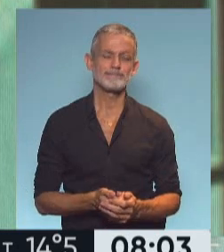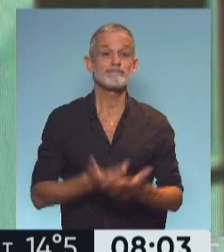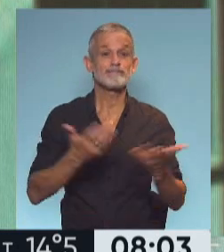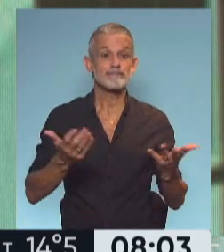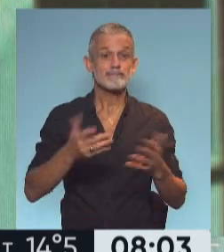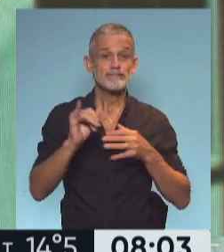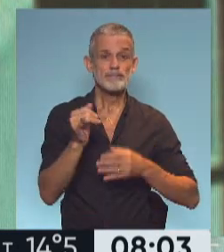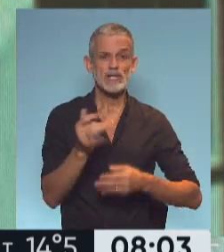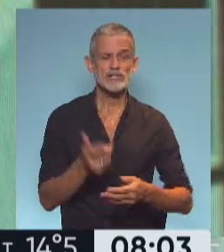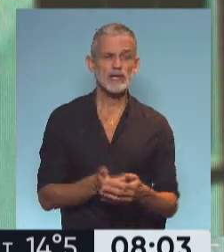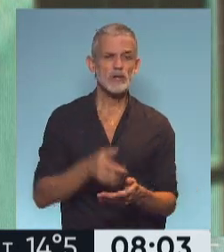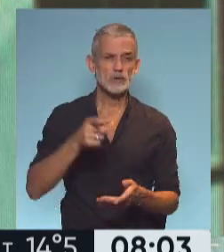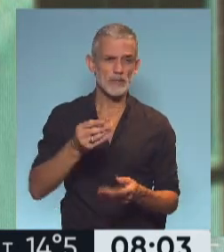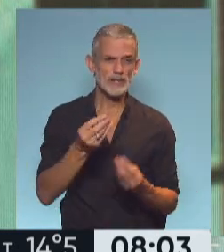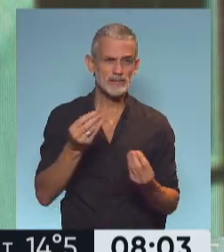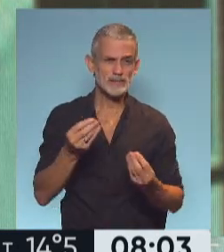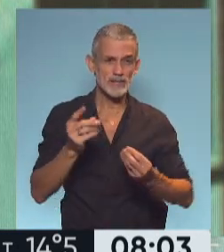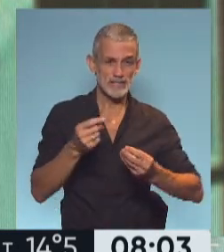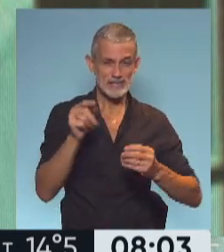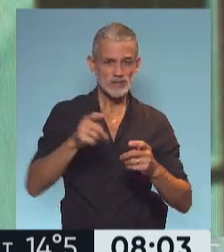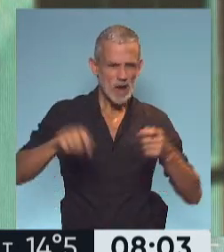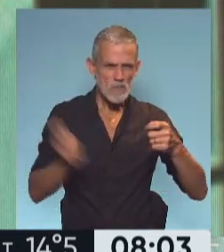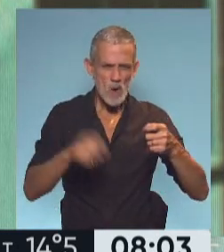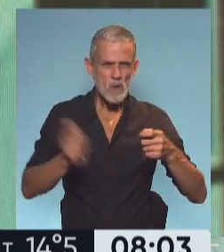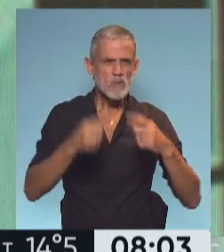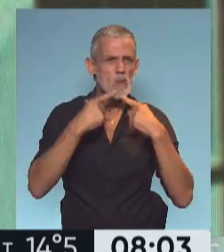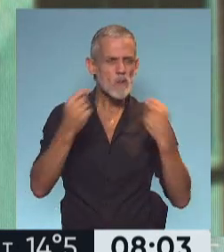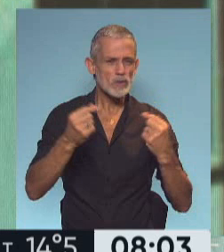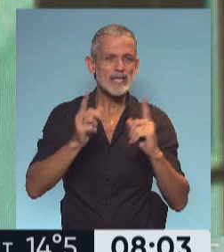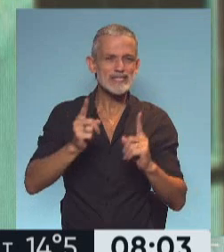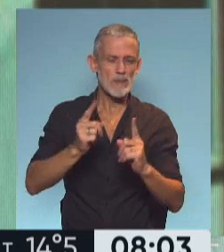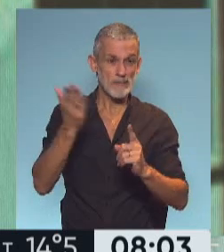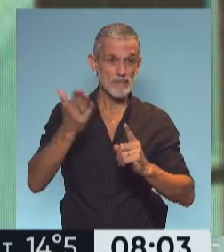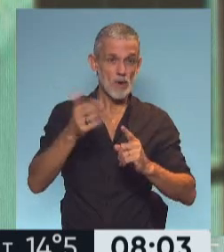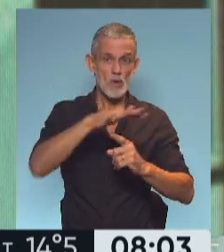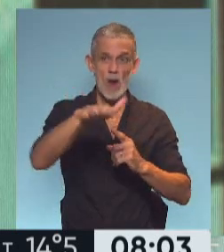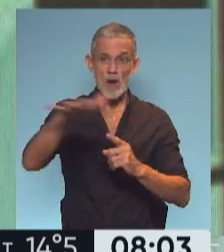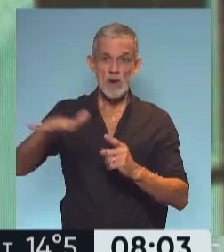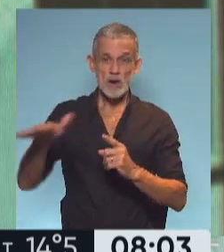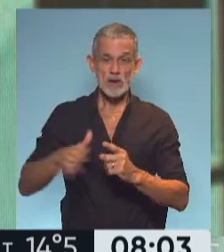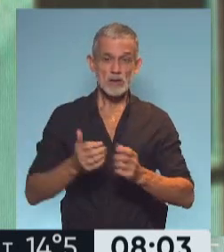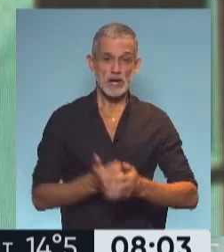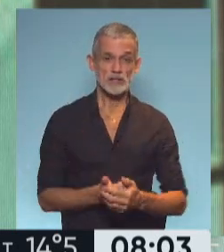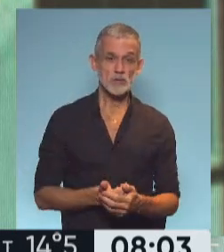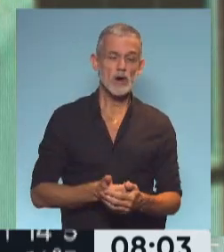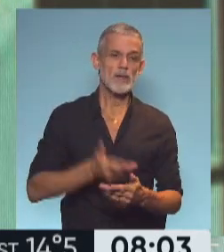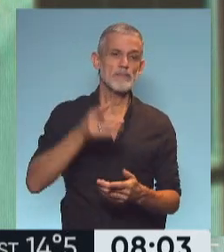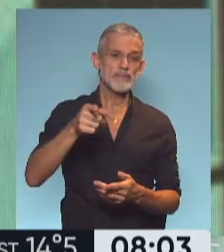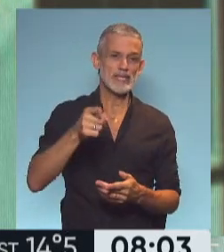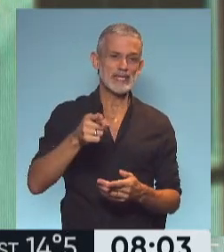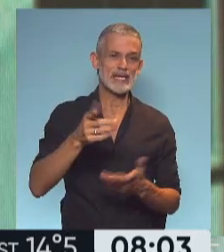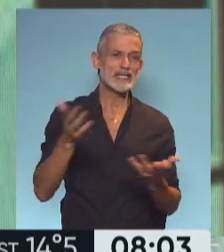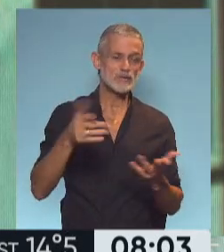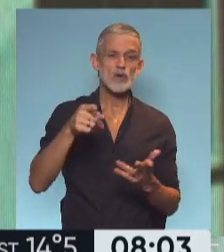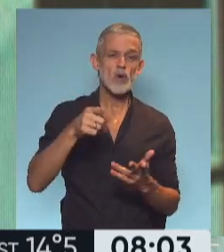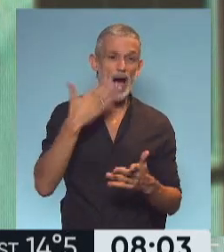Claro que sí, ese ruidazo que se va a repetir en el día de hoy en distintos lugares del país a propósito del decreto 320/20. De